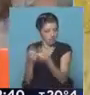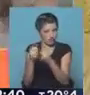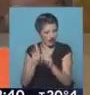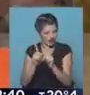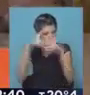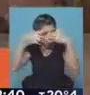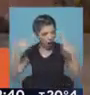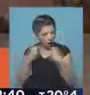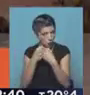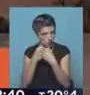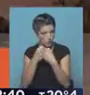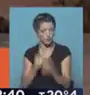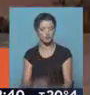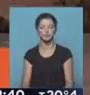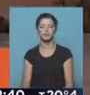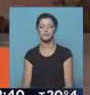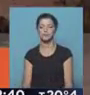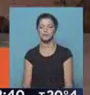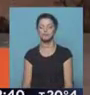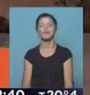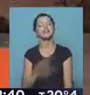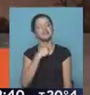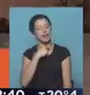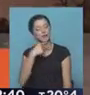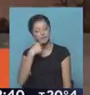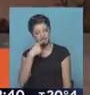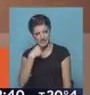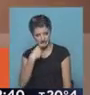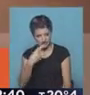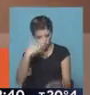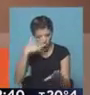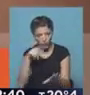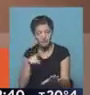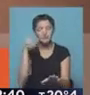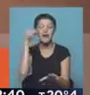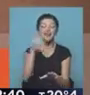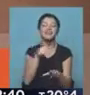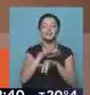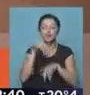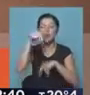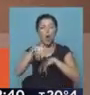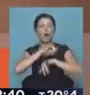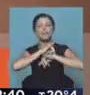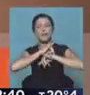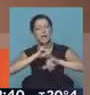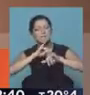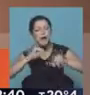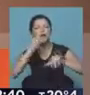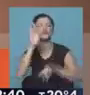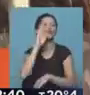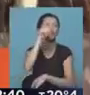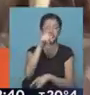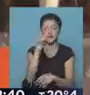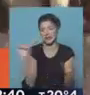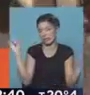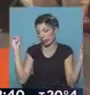ambientalistas. Lo que te quiero decir por último, y es la gran tristeza de esta campaña presidencial en los Estados Unidos, de la que vamos a hablar más adelante en este